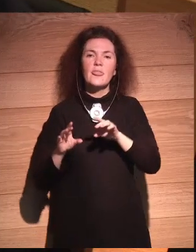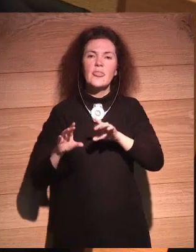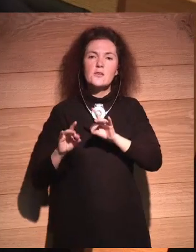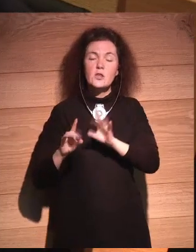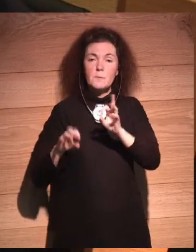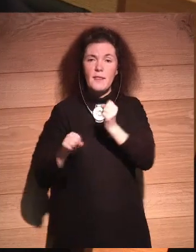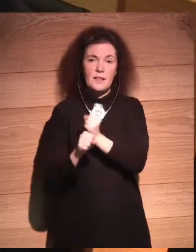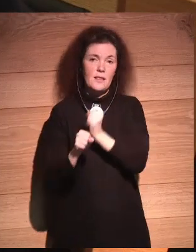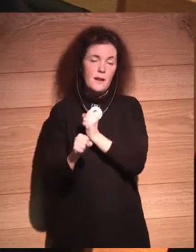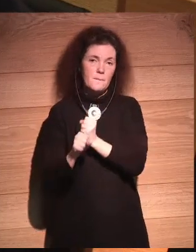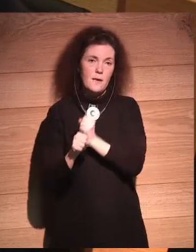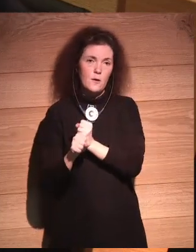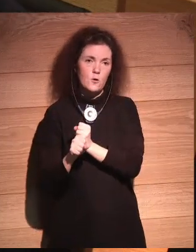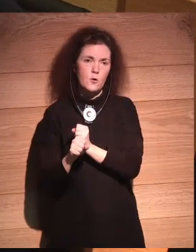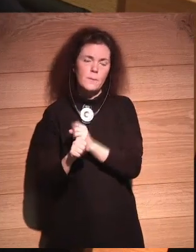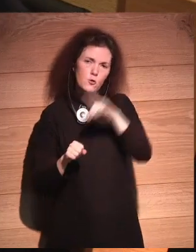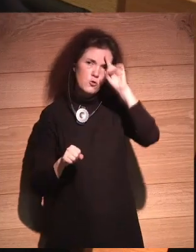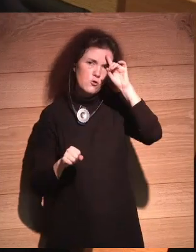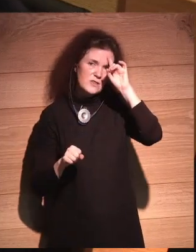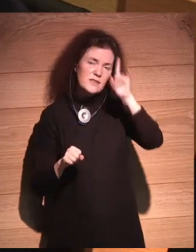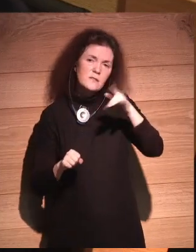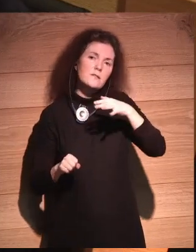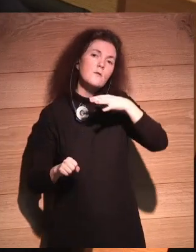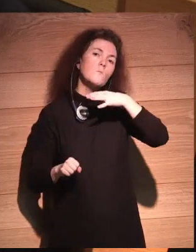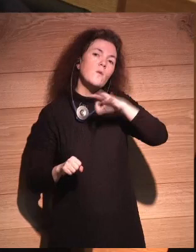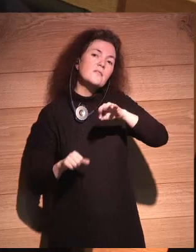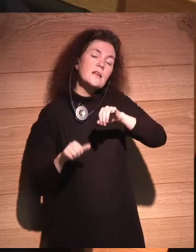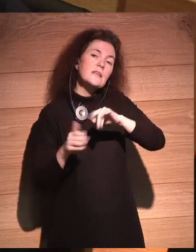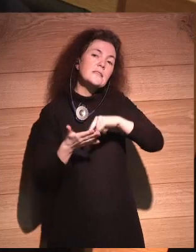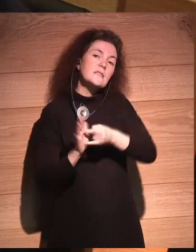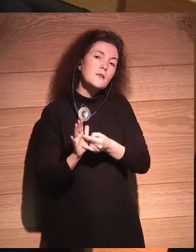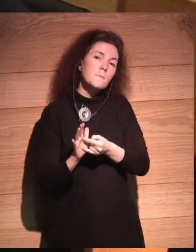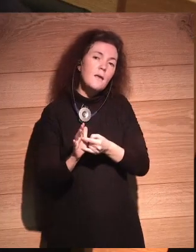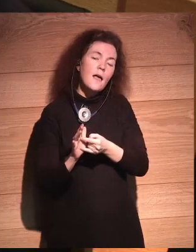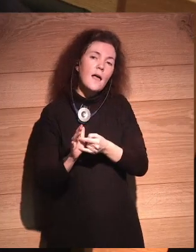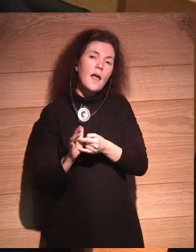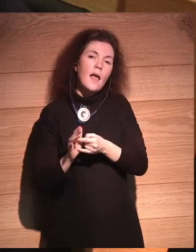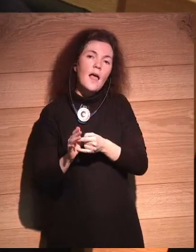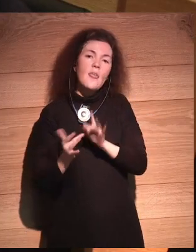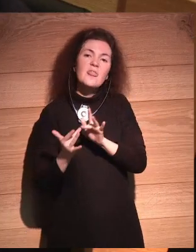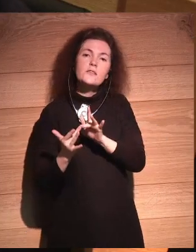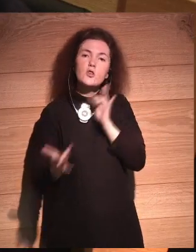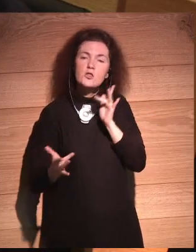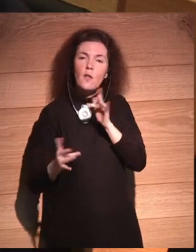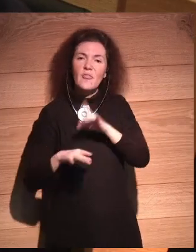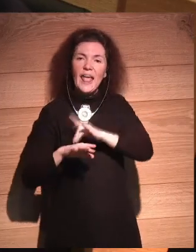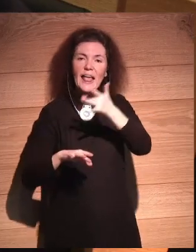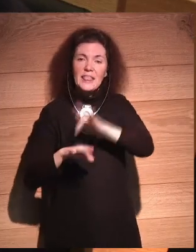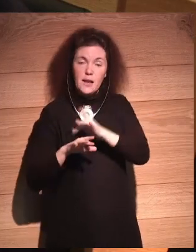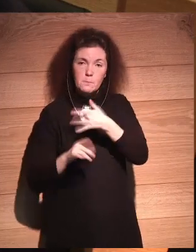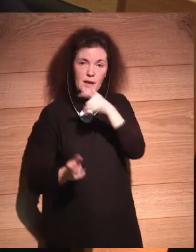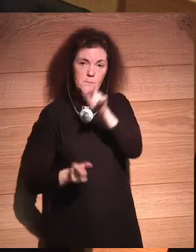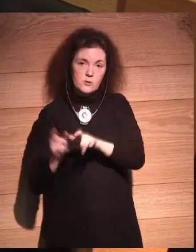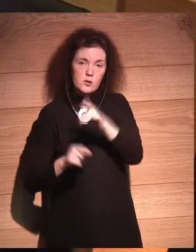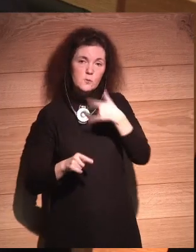relacionada con el trabajo, pero no sé si ese podría ser la fórmula, la desconexión también digital, por la que el ser humano